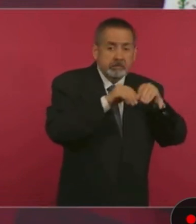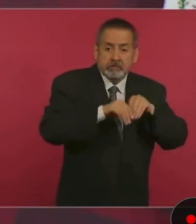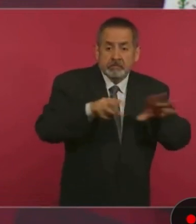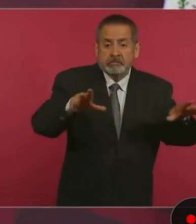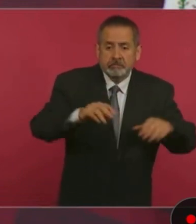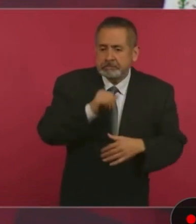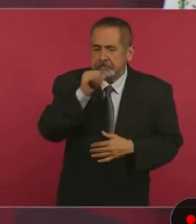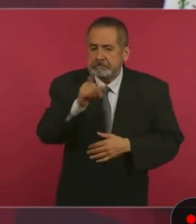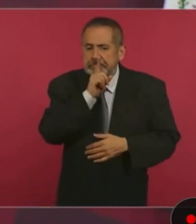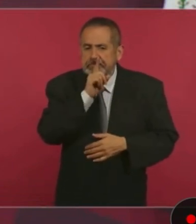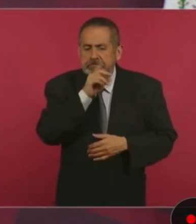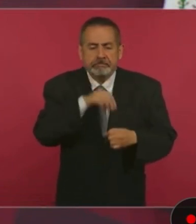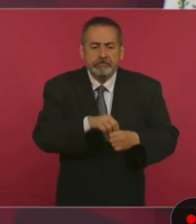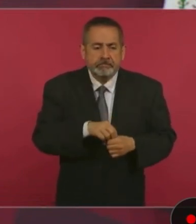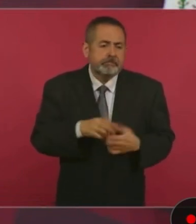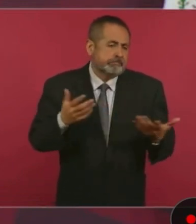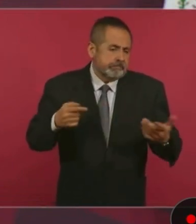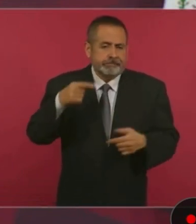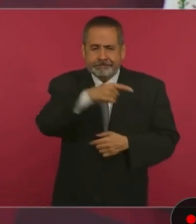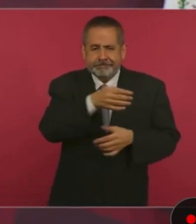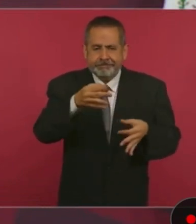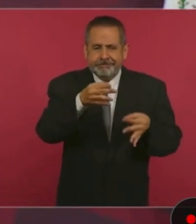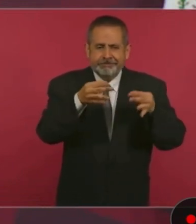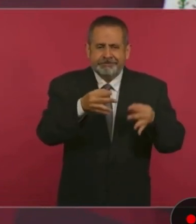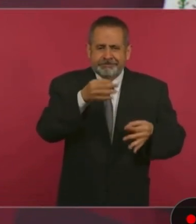Perdió el ministro.